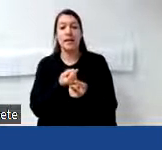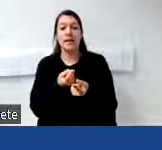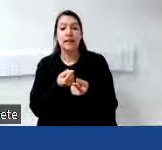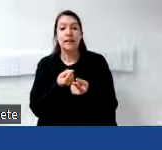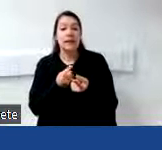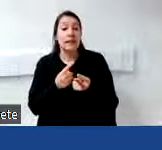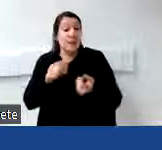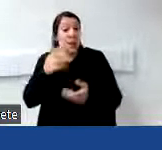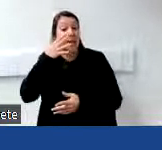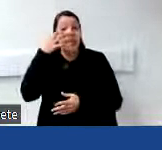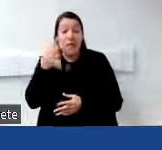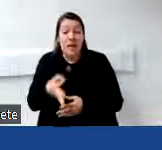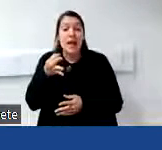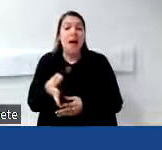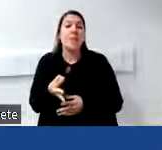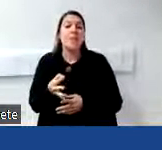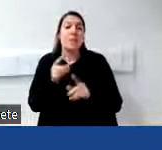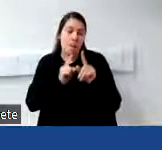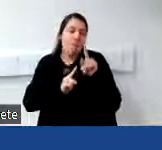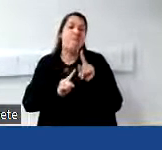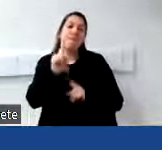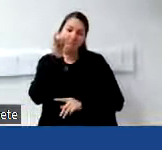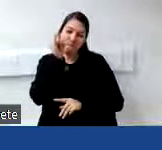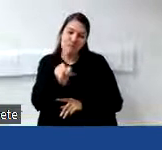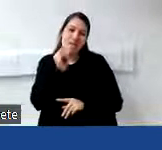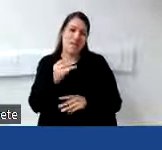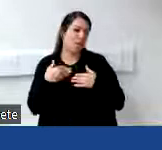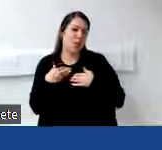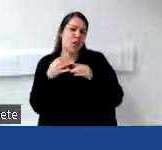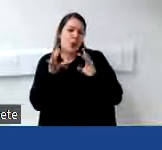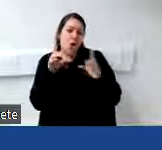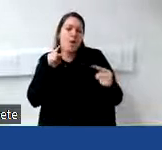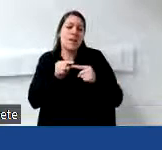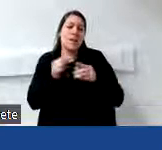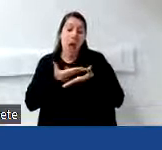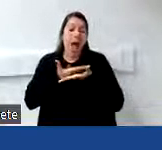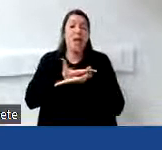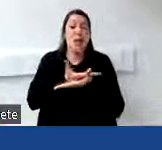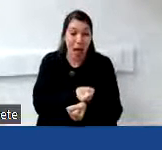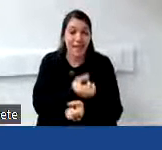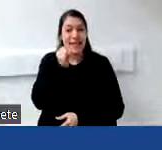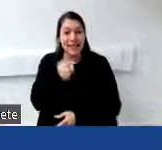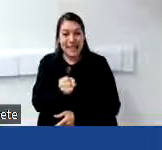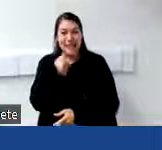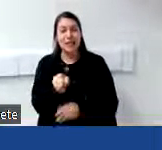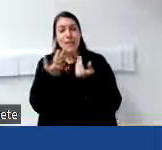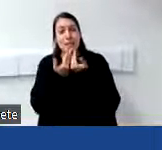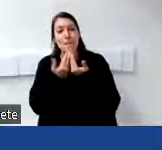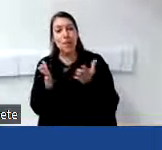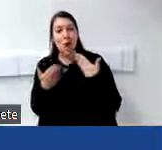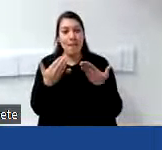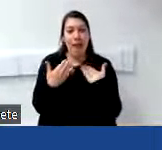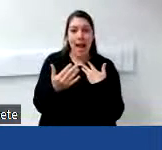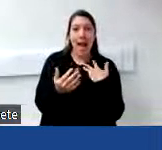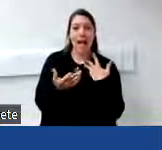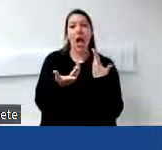que en realidad muchas veces se hace con el afán de ayudar, ¿no? Tipo, lo quiero ayudar, entonces empiezo a hablar,